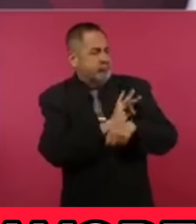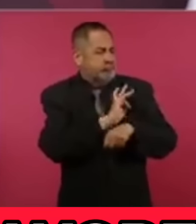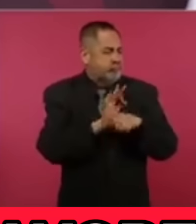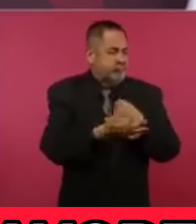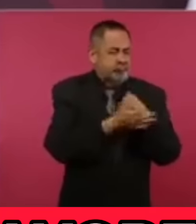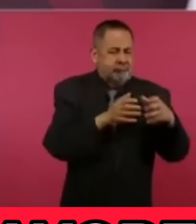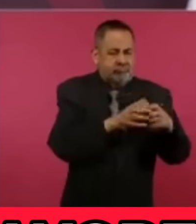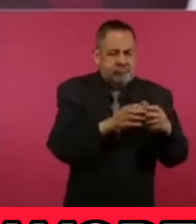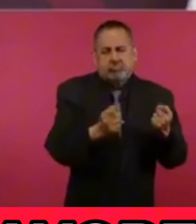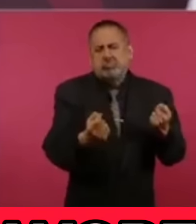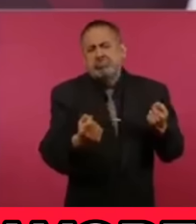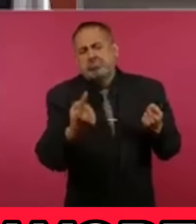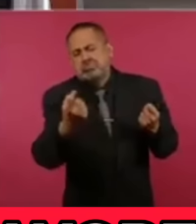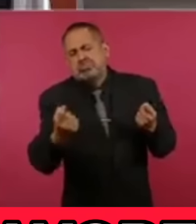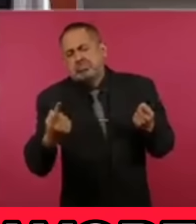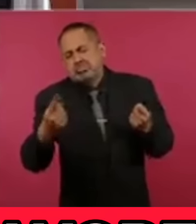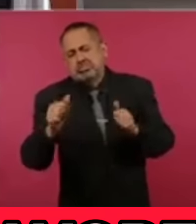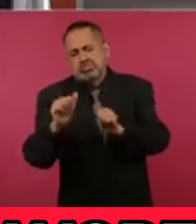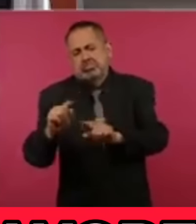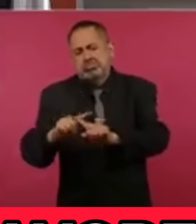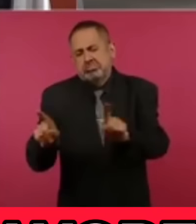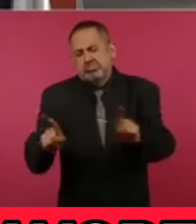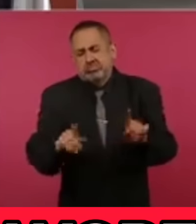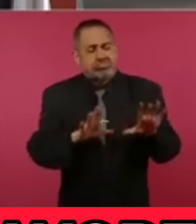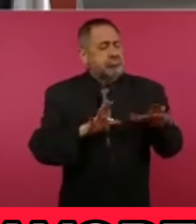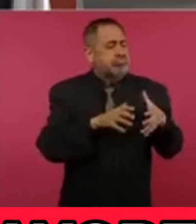Hay excepciones,